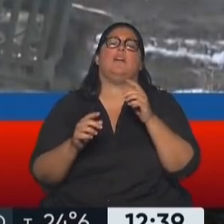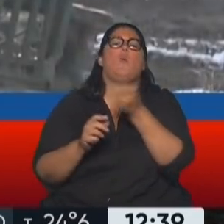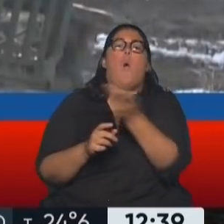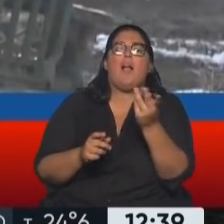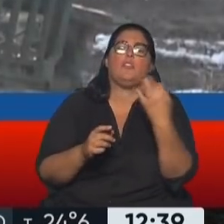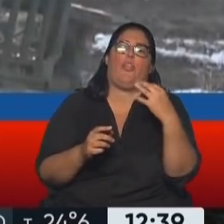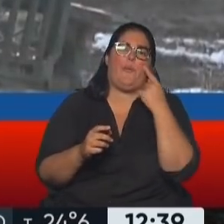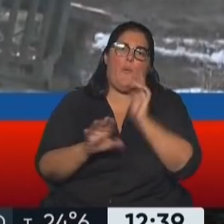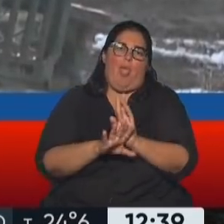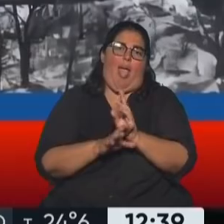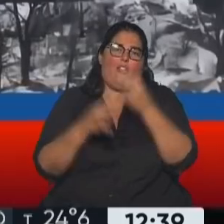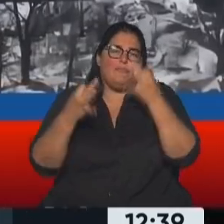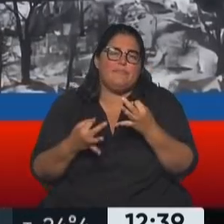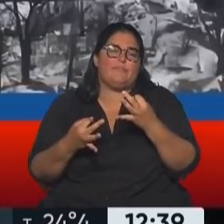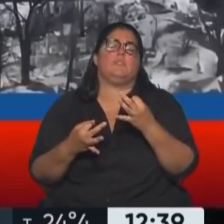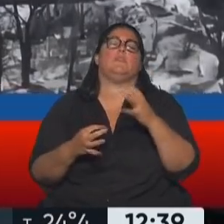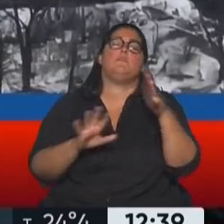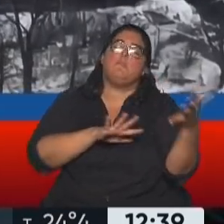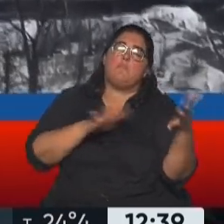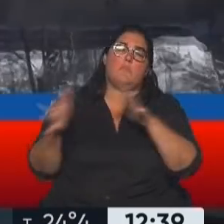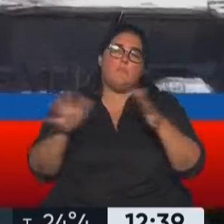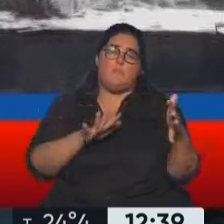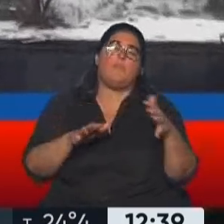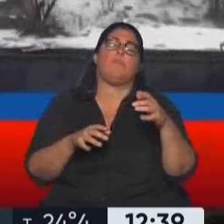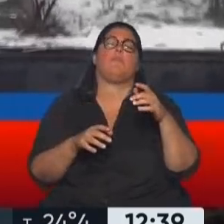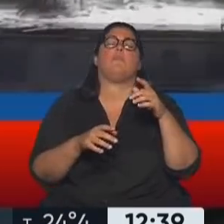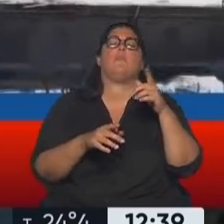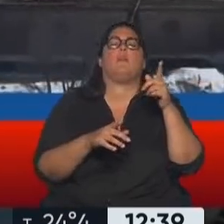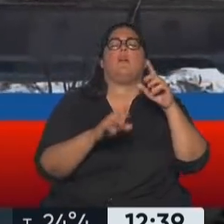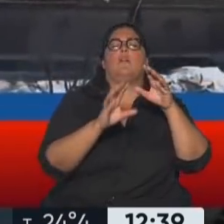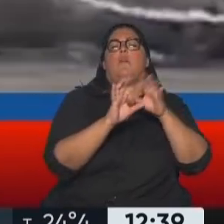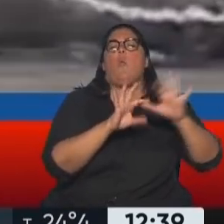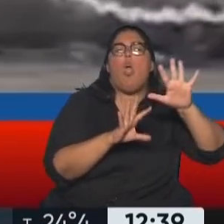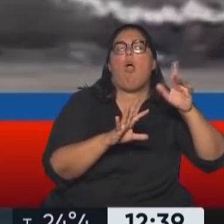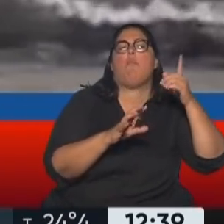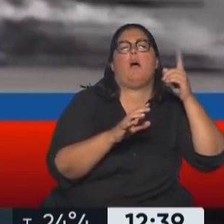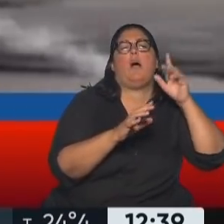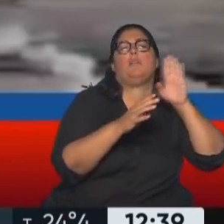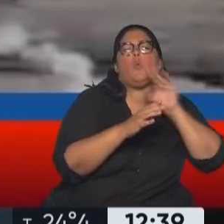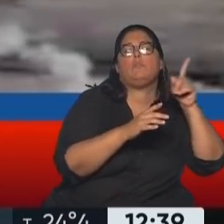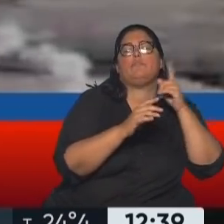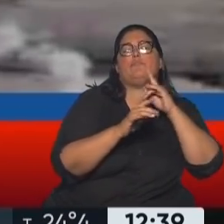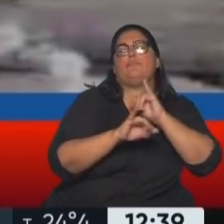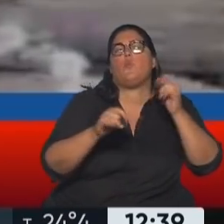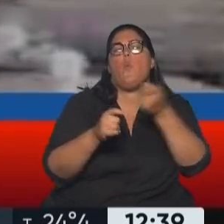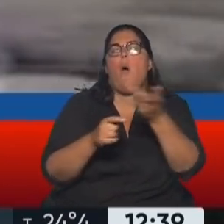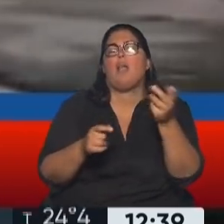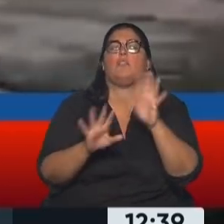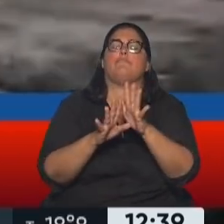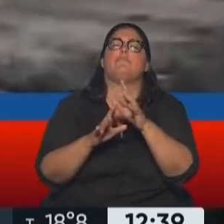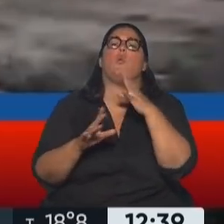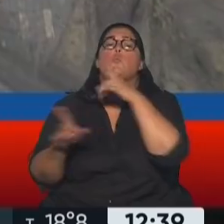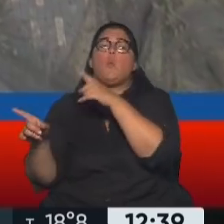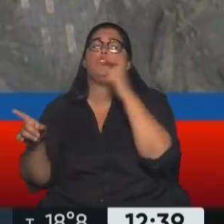cautela. Pero de acuerdo a las estimaciones más conservadoras de fuentes occidentales, los rusos se acercan a las 10.000 bajas en